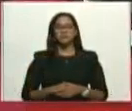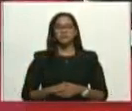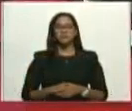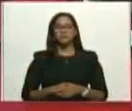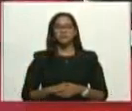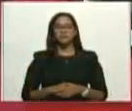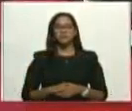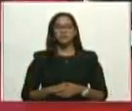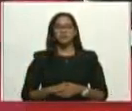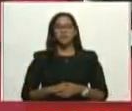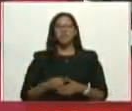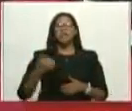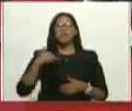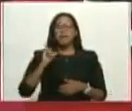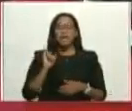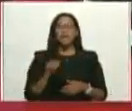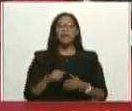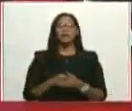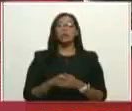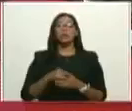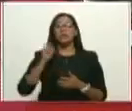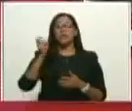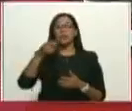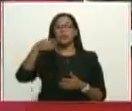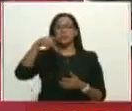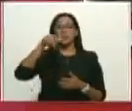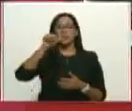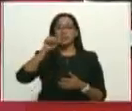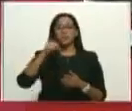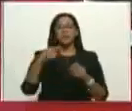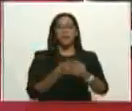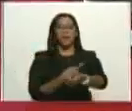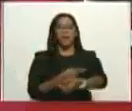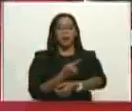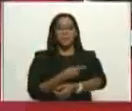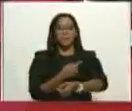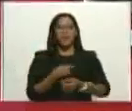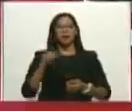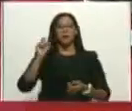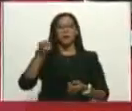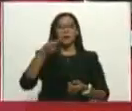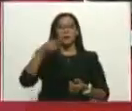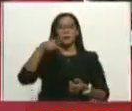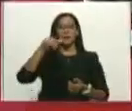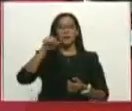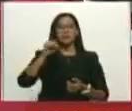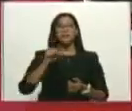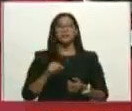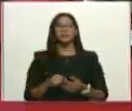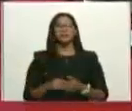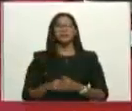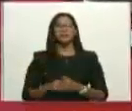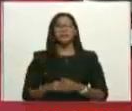que hay en el gran polo patriótico, nuestros hermanos y hermanas del gran polo patriótico, que